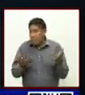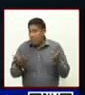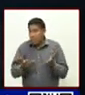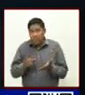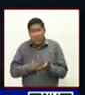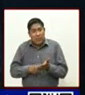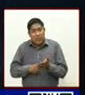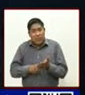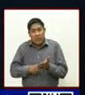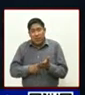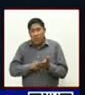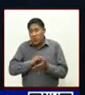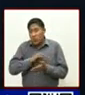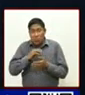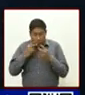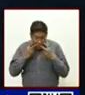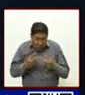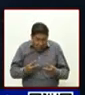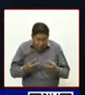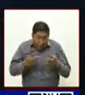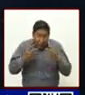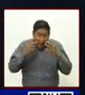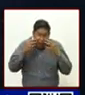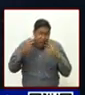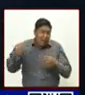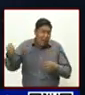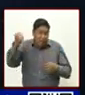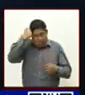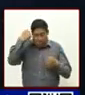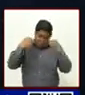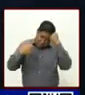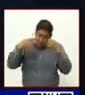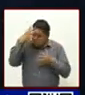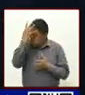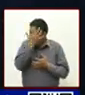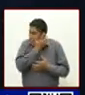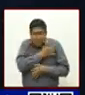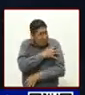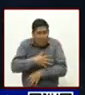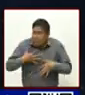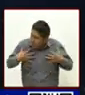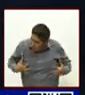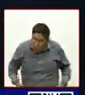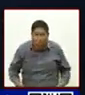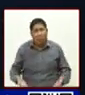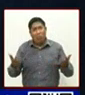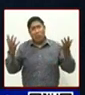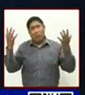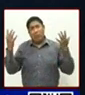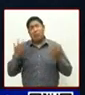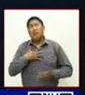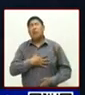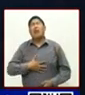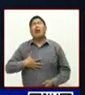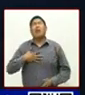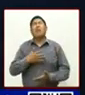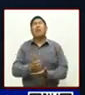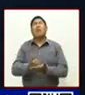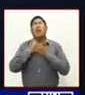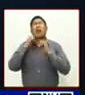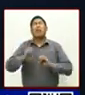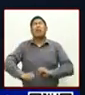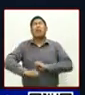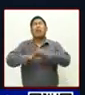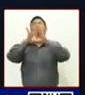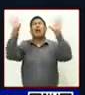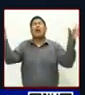Él está todo lastimado. Quiero justicia, Héctor. Ayúdenme a esclarecer el caso. Ayúdenme, por